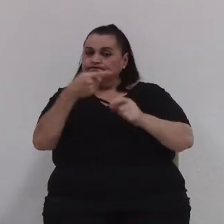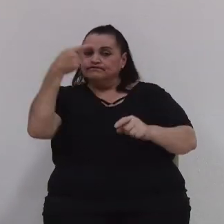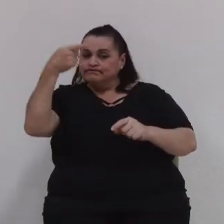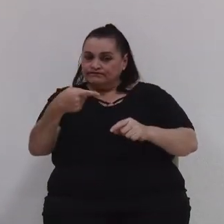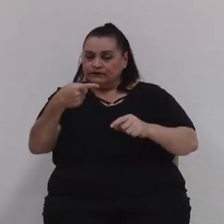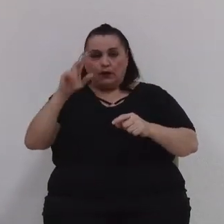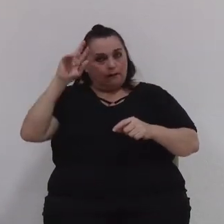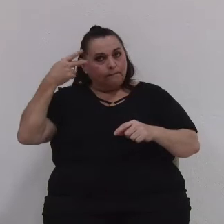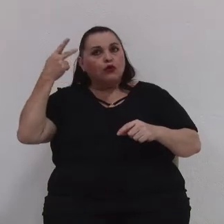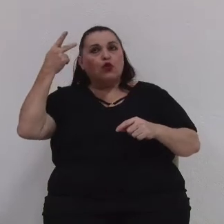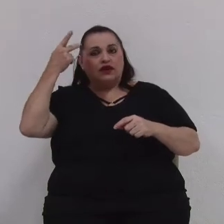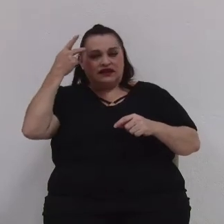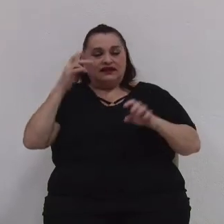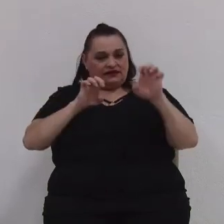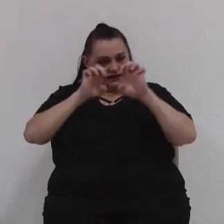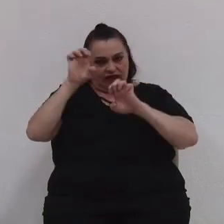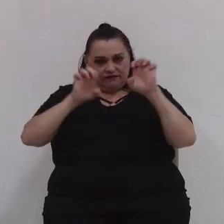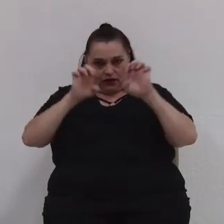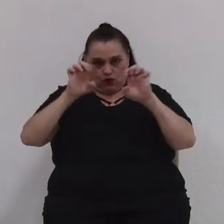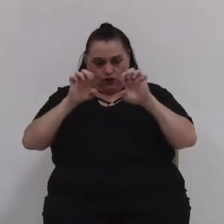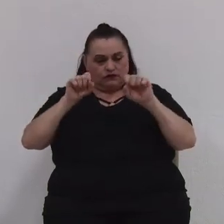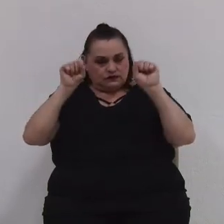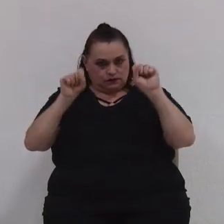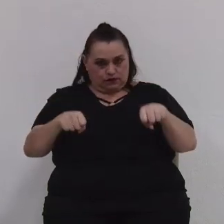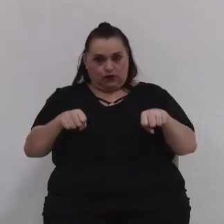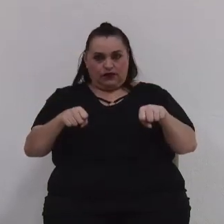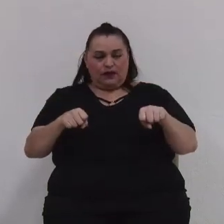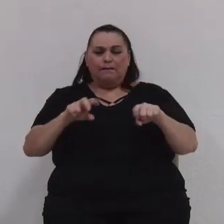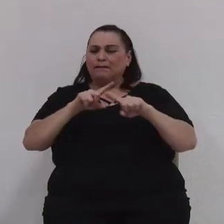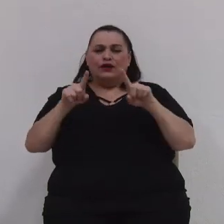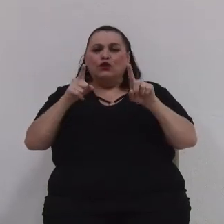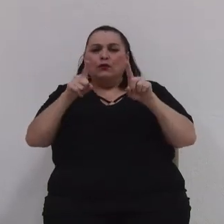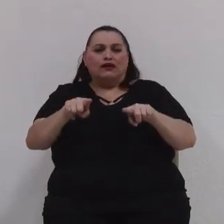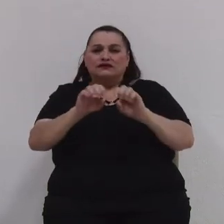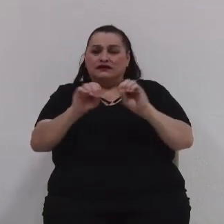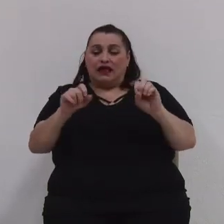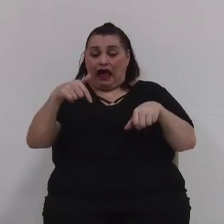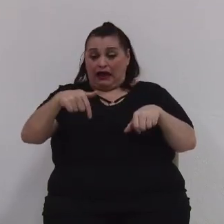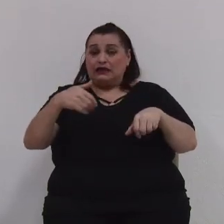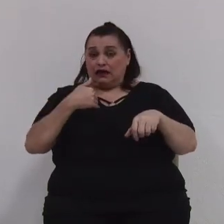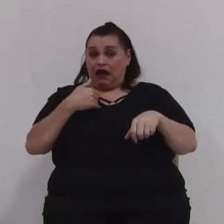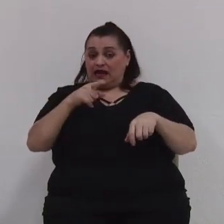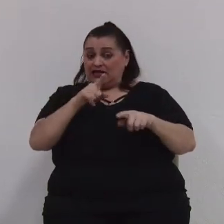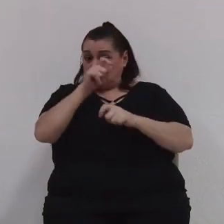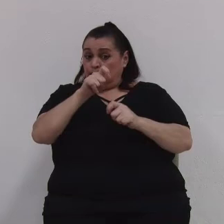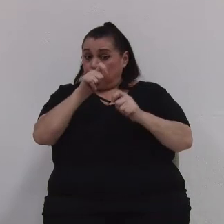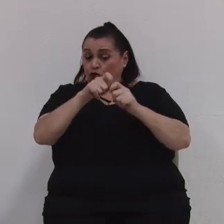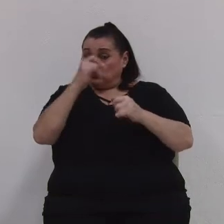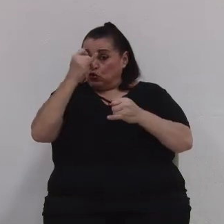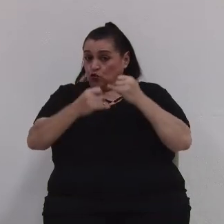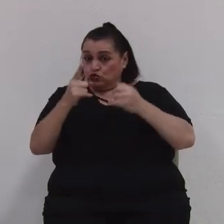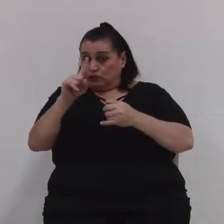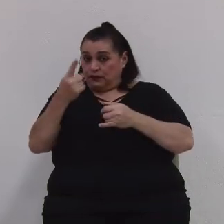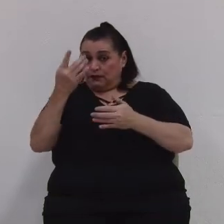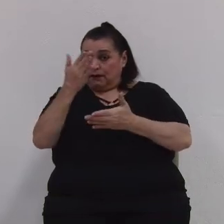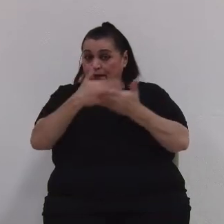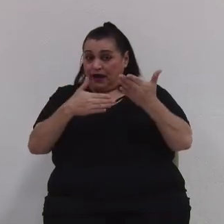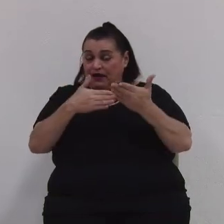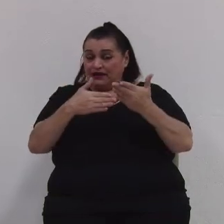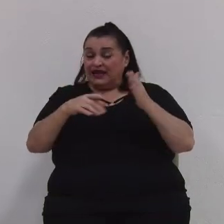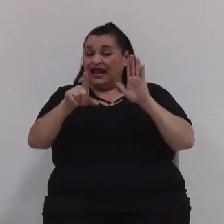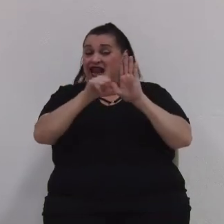digamos, en políticas que pueden ser evaluables, ¿verdad? Pero es que no pasa nada. Aquí hay, por ejemplo, sobre ese punto, y concluyo la primera parte, la ley